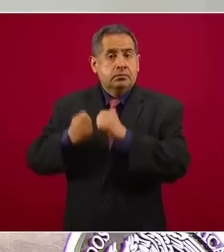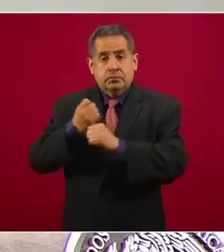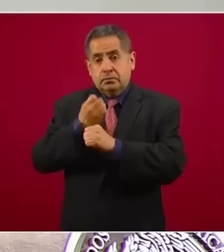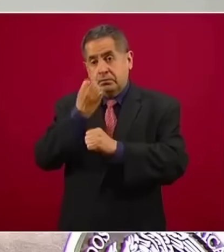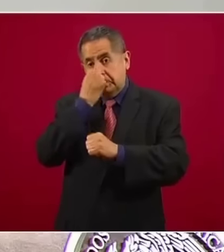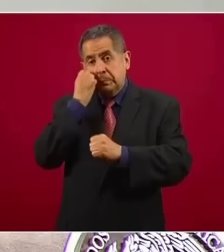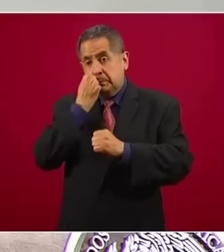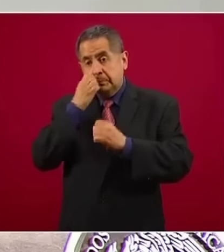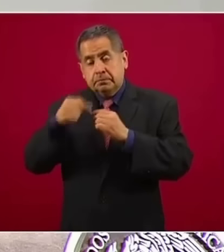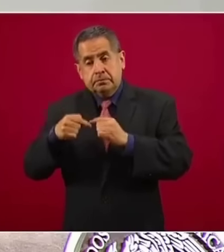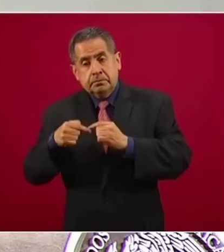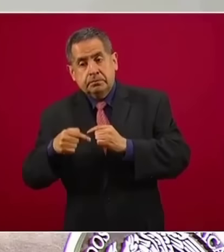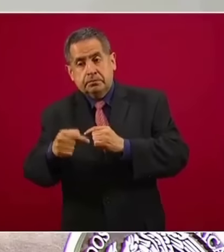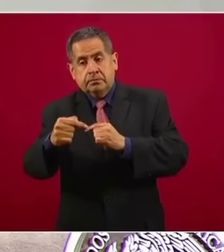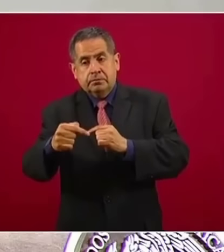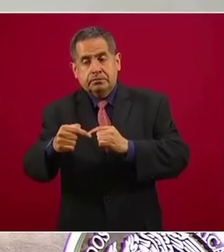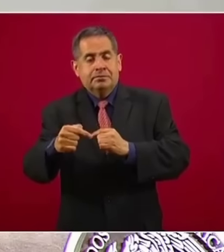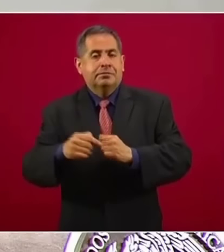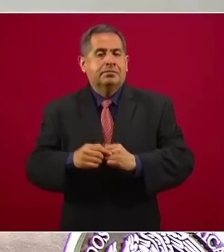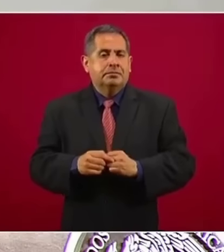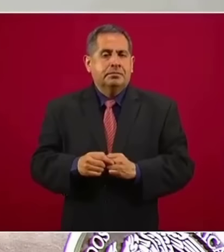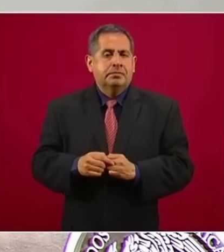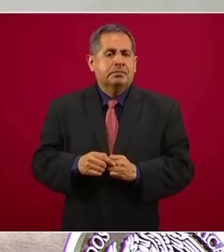agradeciendo a